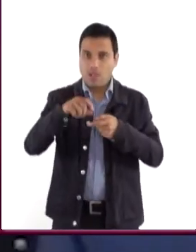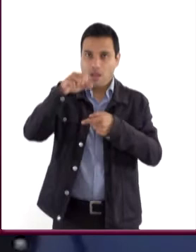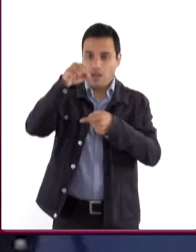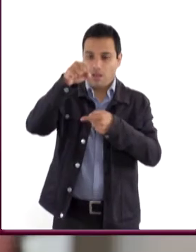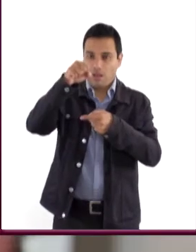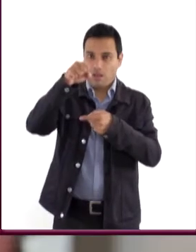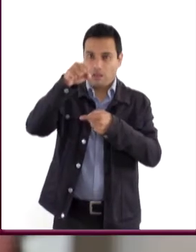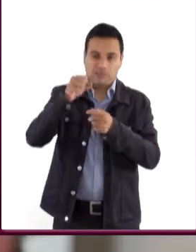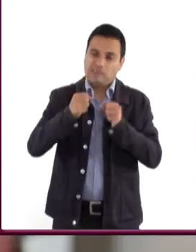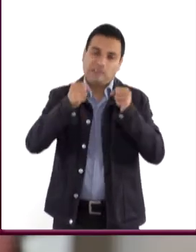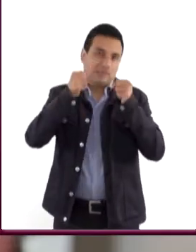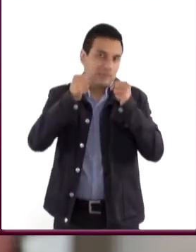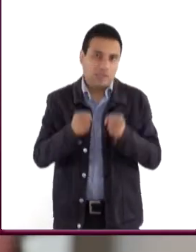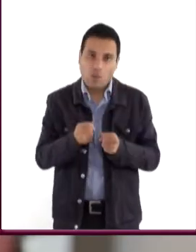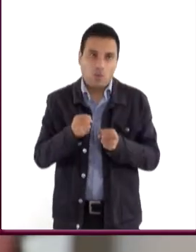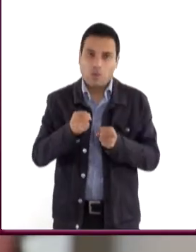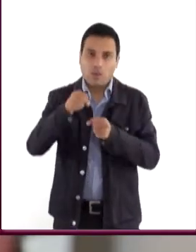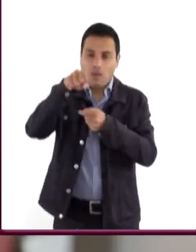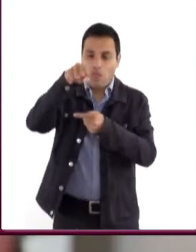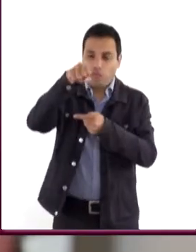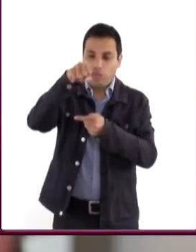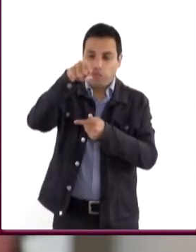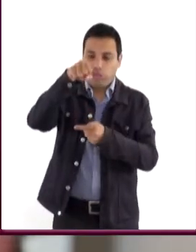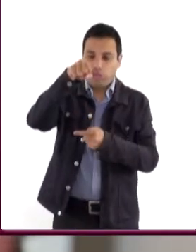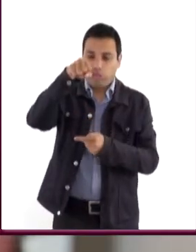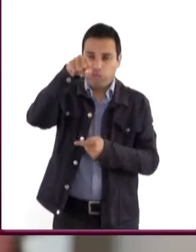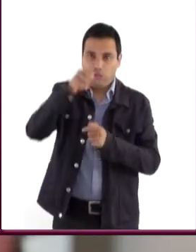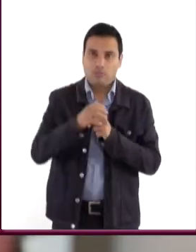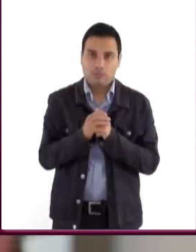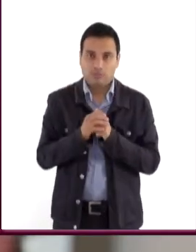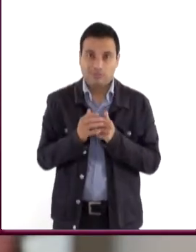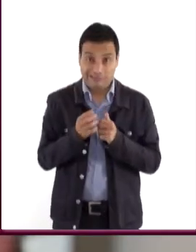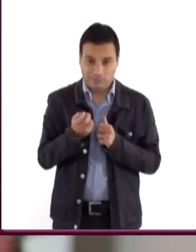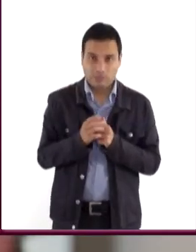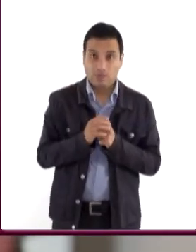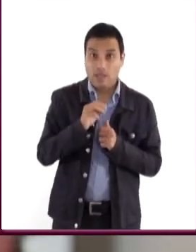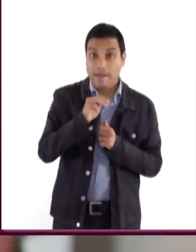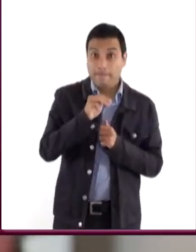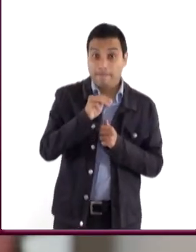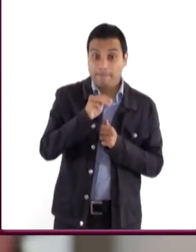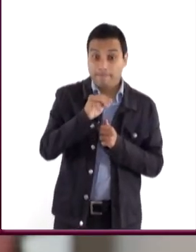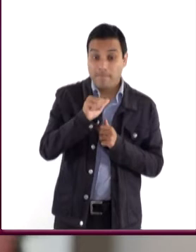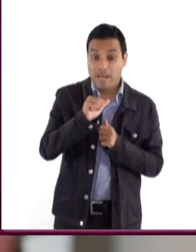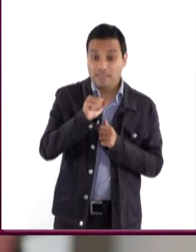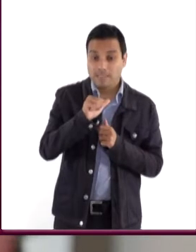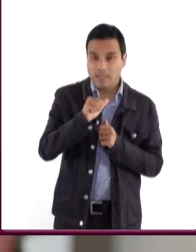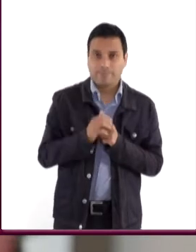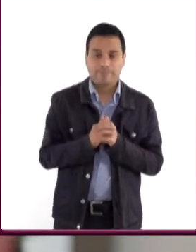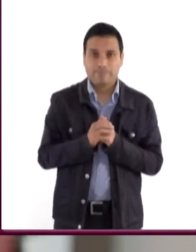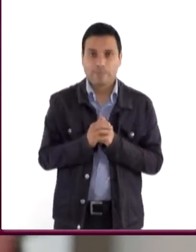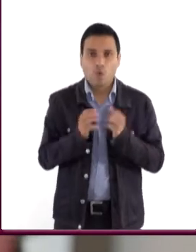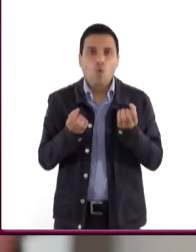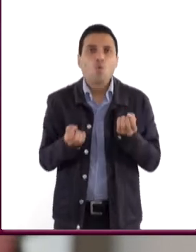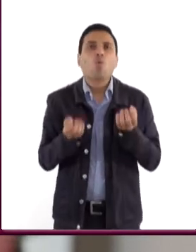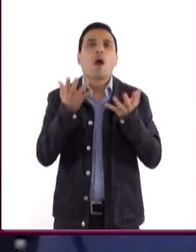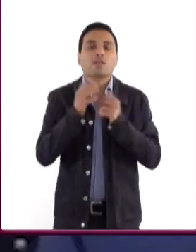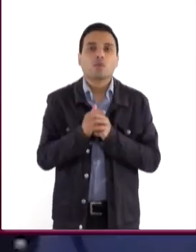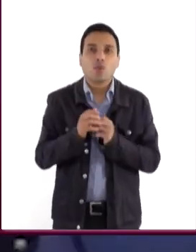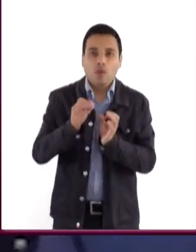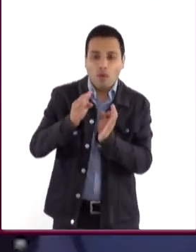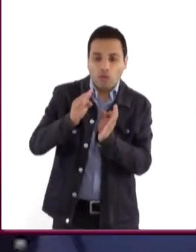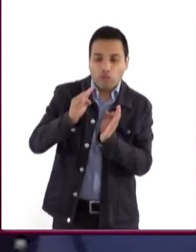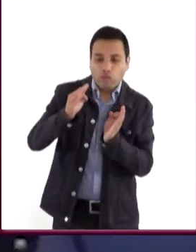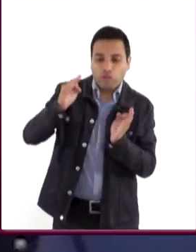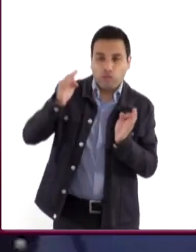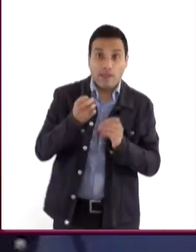estirar. La relación que existe entre la masa y cuánto se va a estirar este resortito